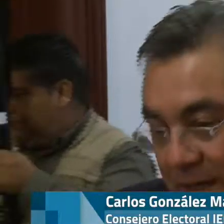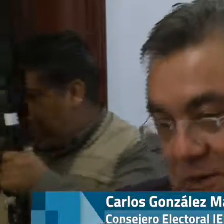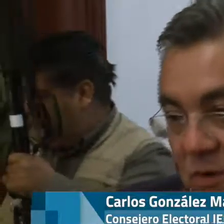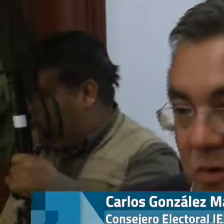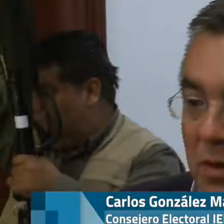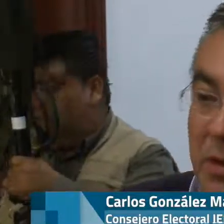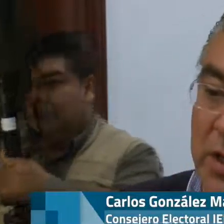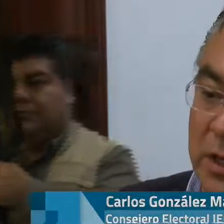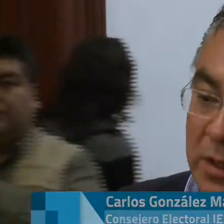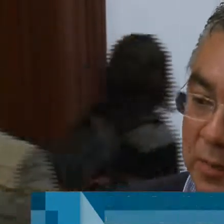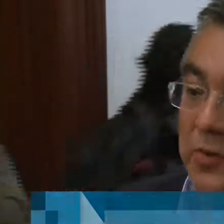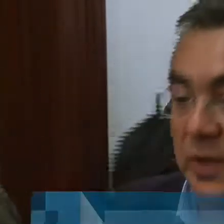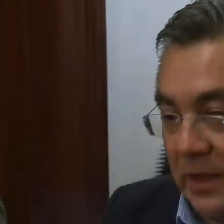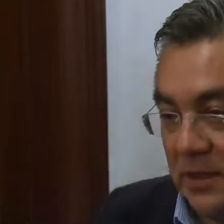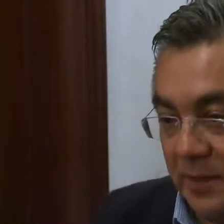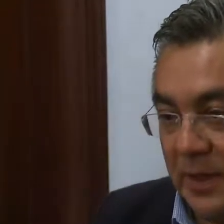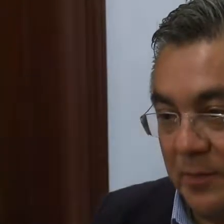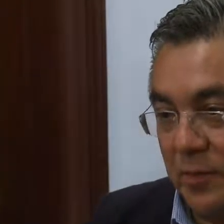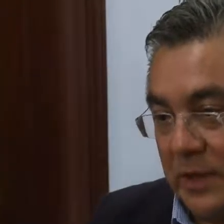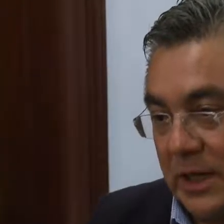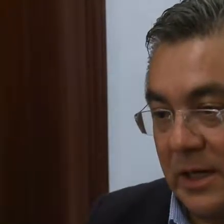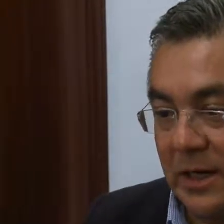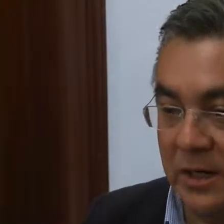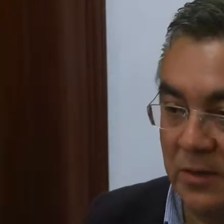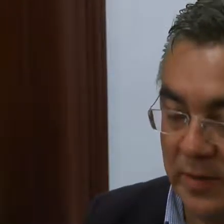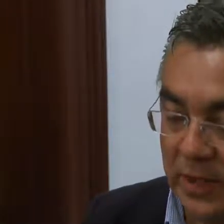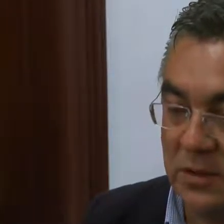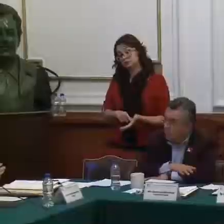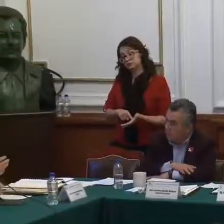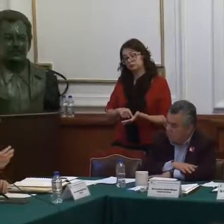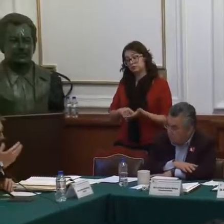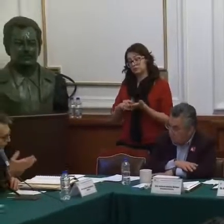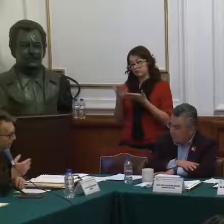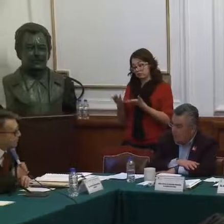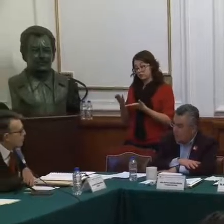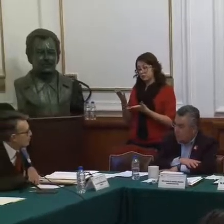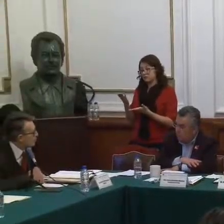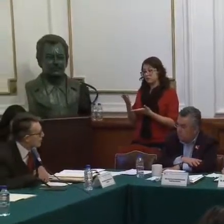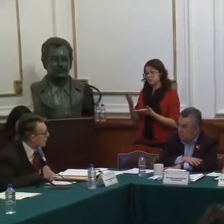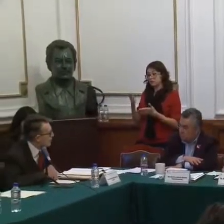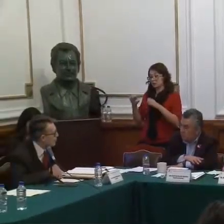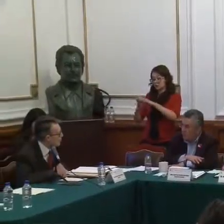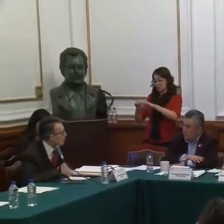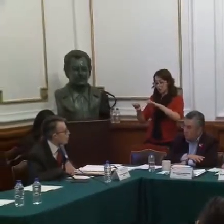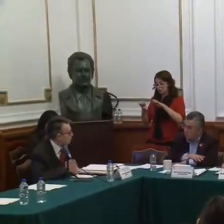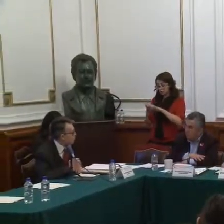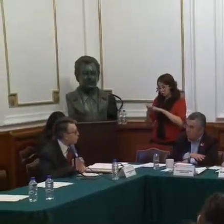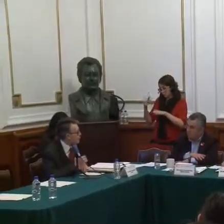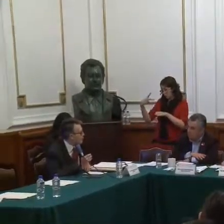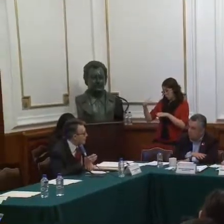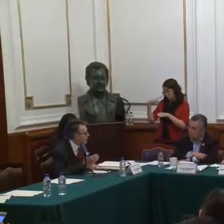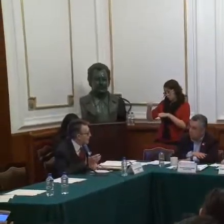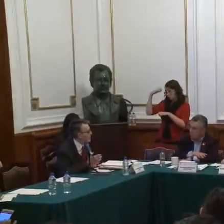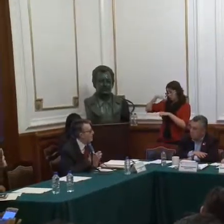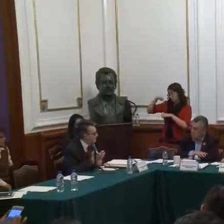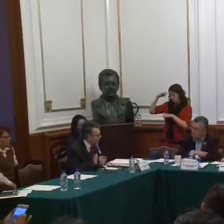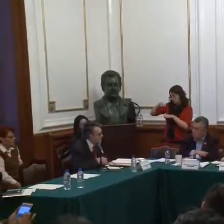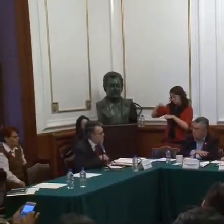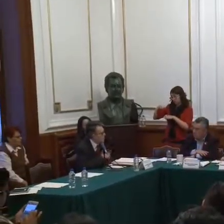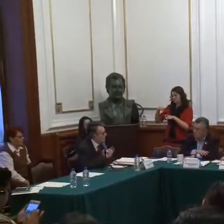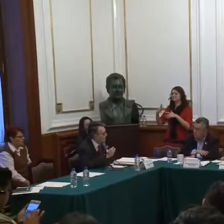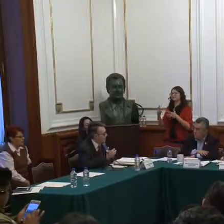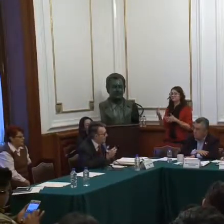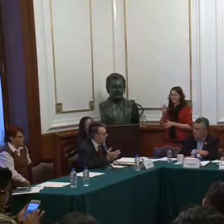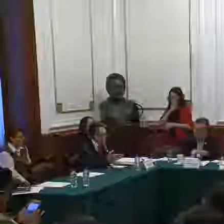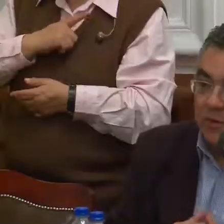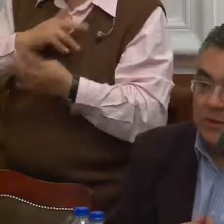como plazo procedente para publicar la nueva ley. González Martínez refirió que solo se pondría a consideración el